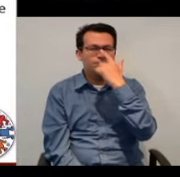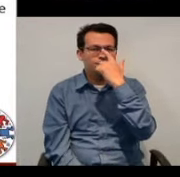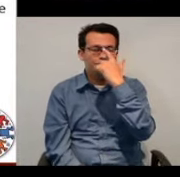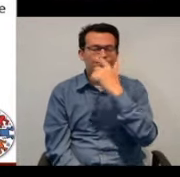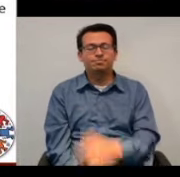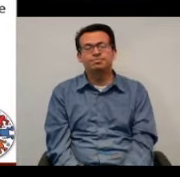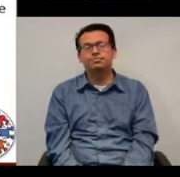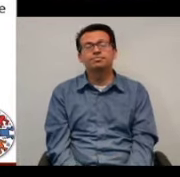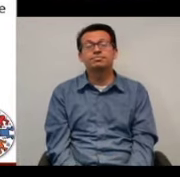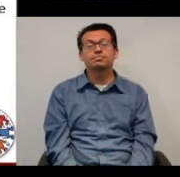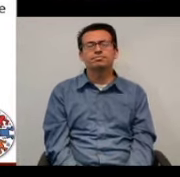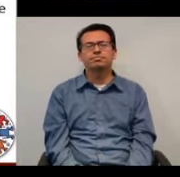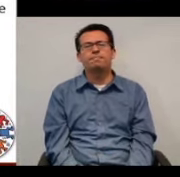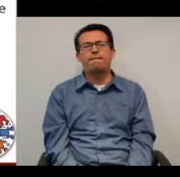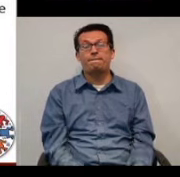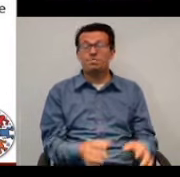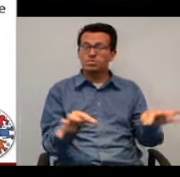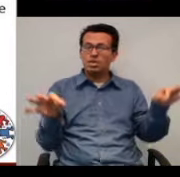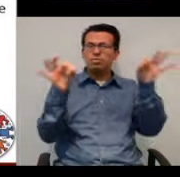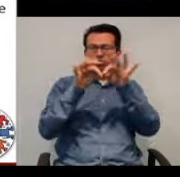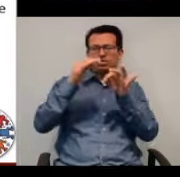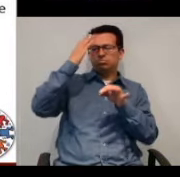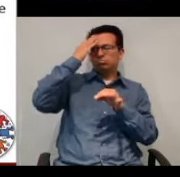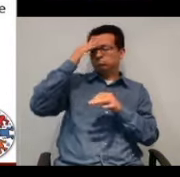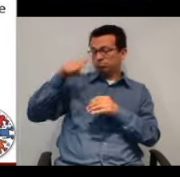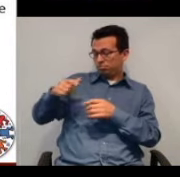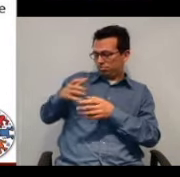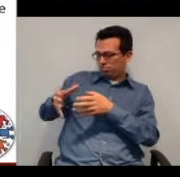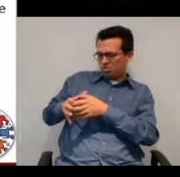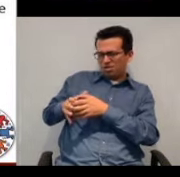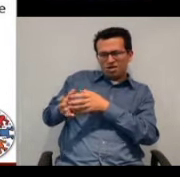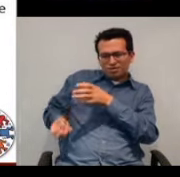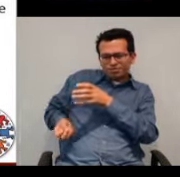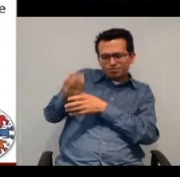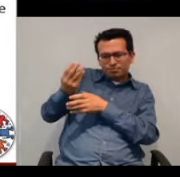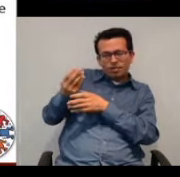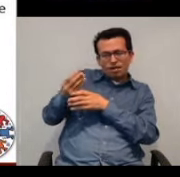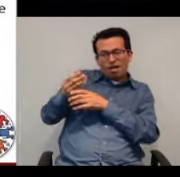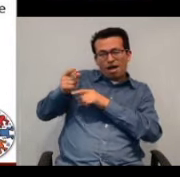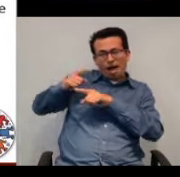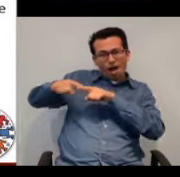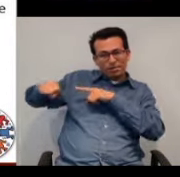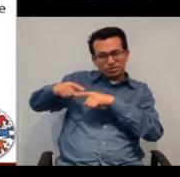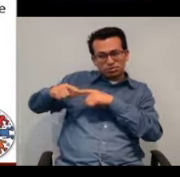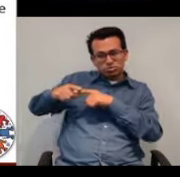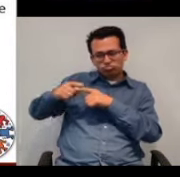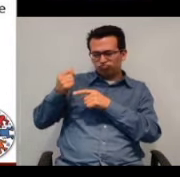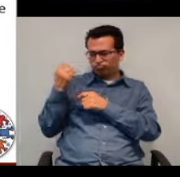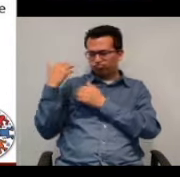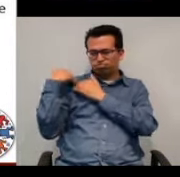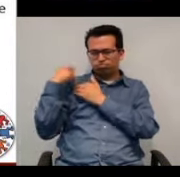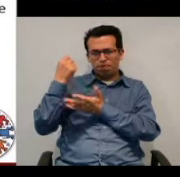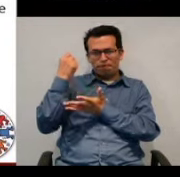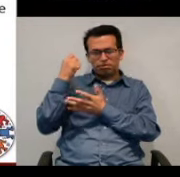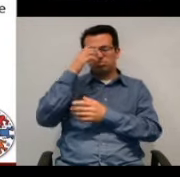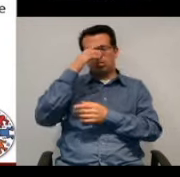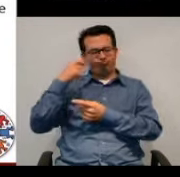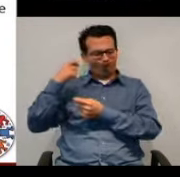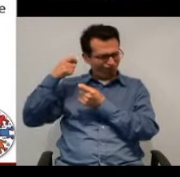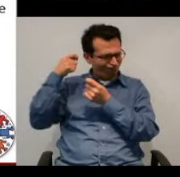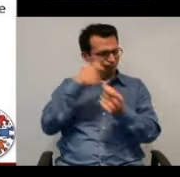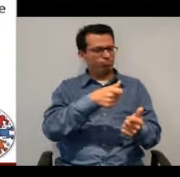Es importante que se creen unidades administrativas que asuman con seriedad la organización y orientación de los programas de educación